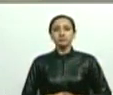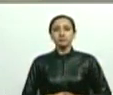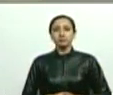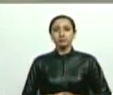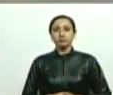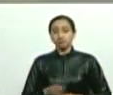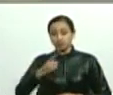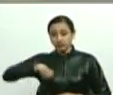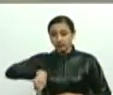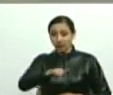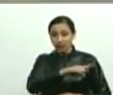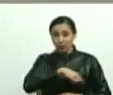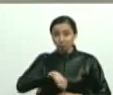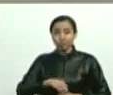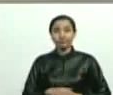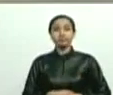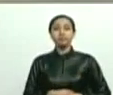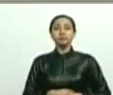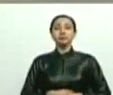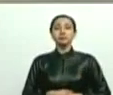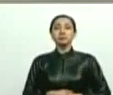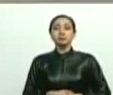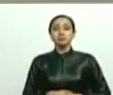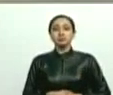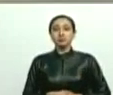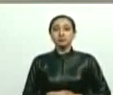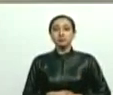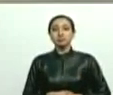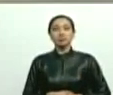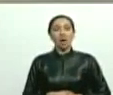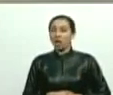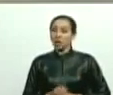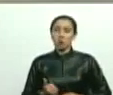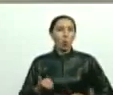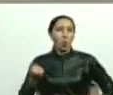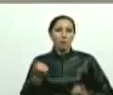Ellos no lavan, ni prestan la batea.